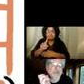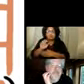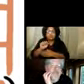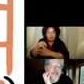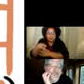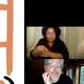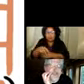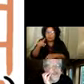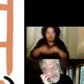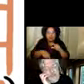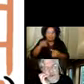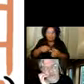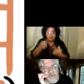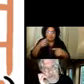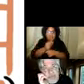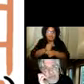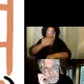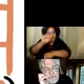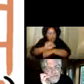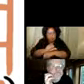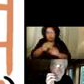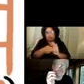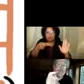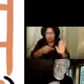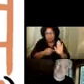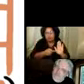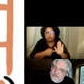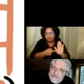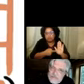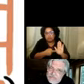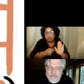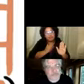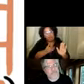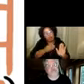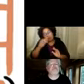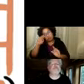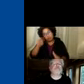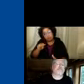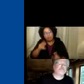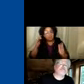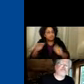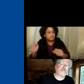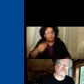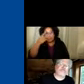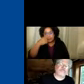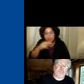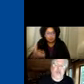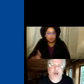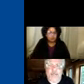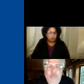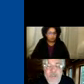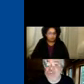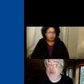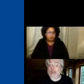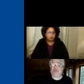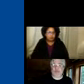profesionales de servicio directo, pero no se va a hacer hasta que podamos recibir esa certificación